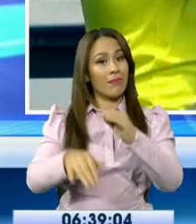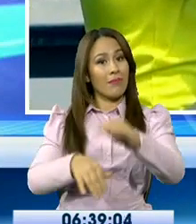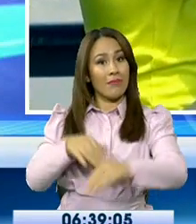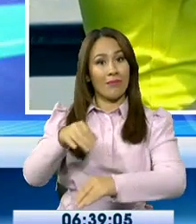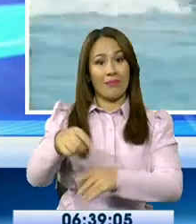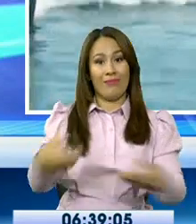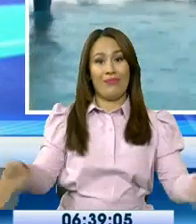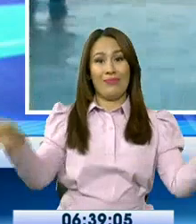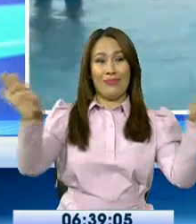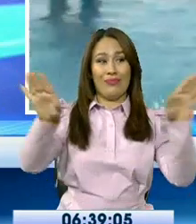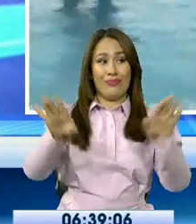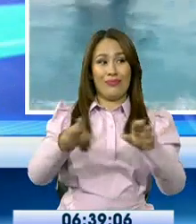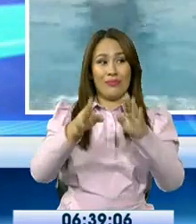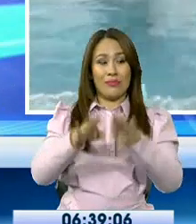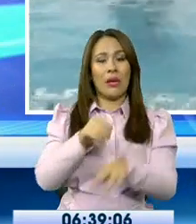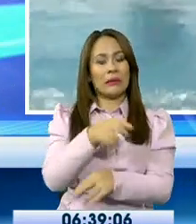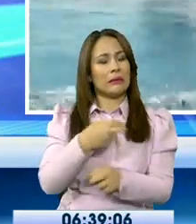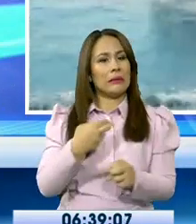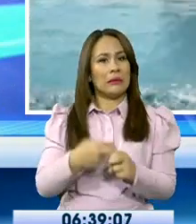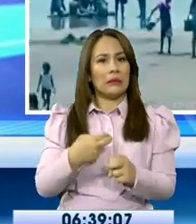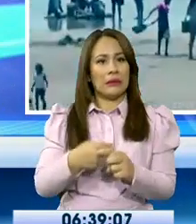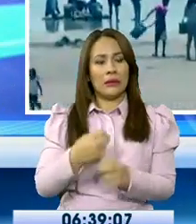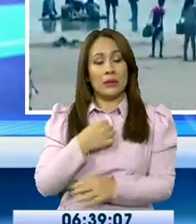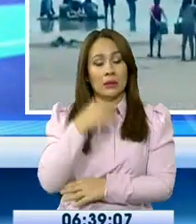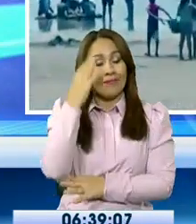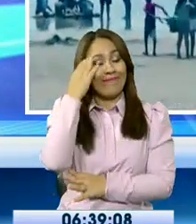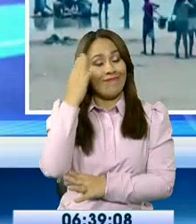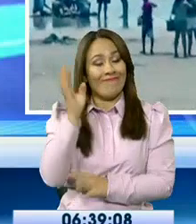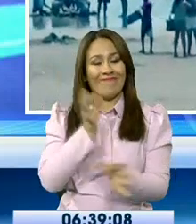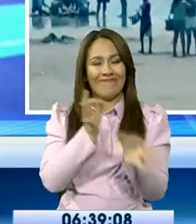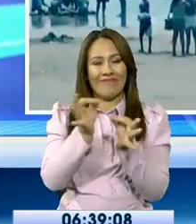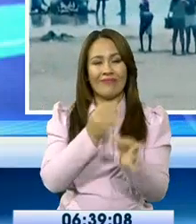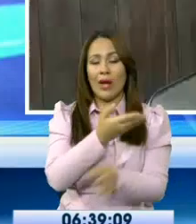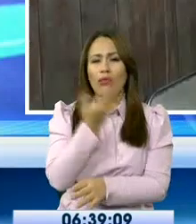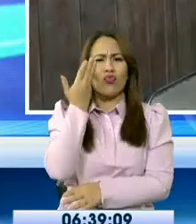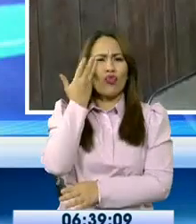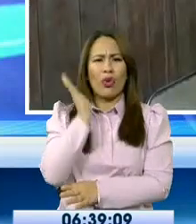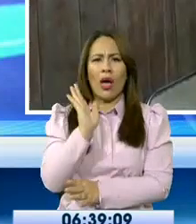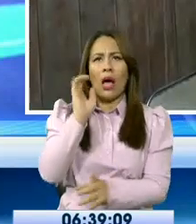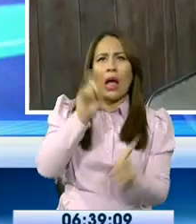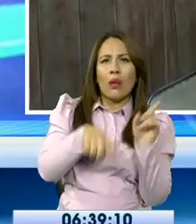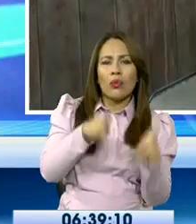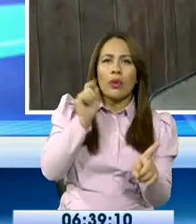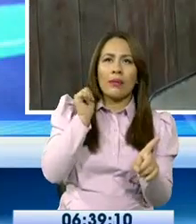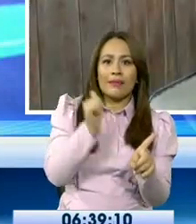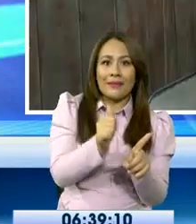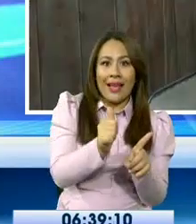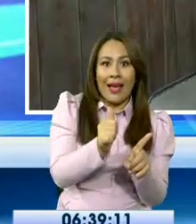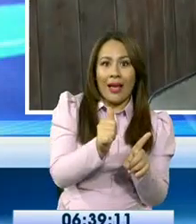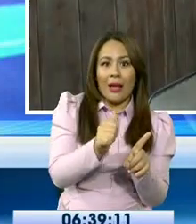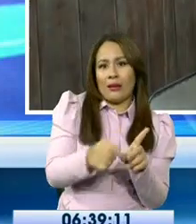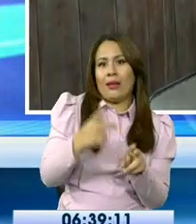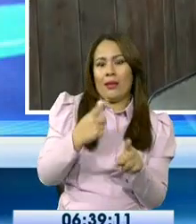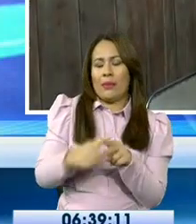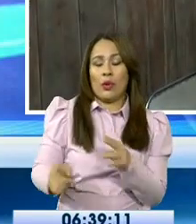es algo indescriptible cómo actúa. De repente se torna